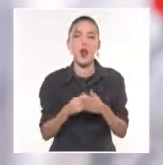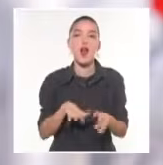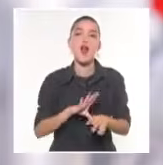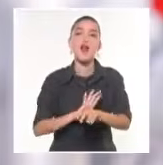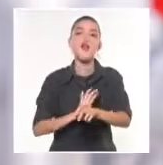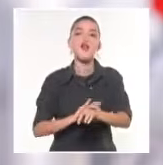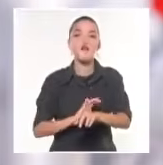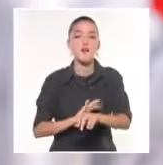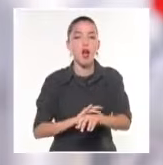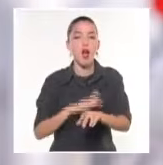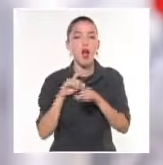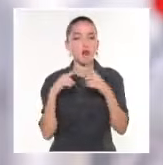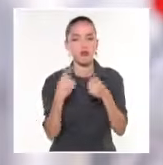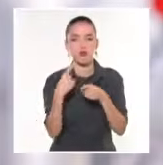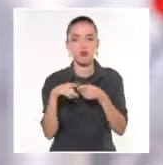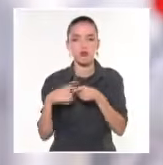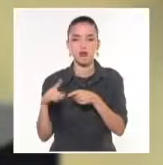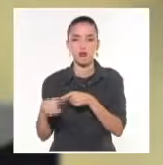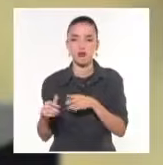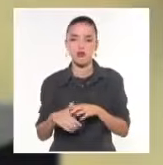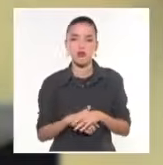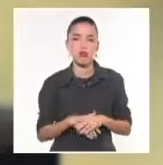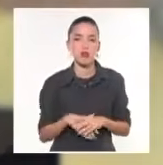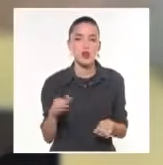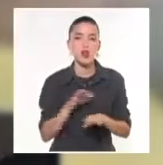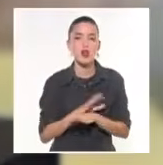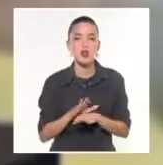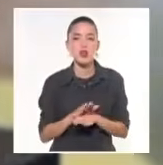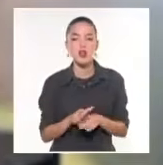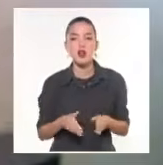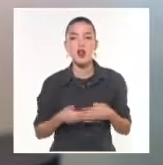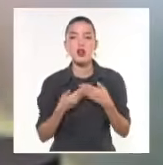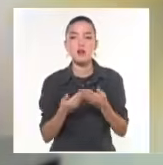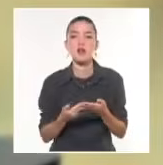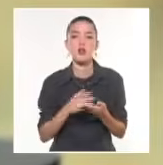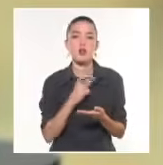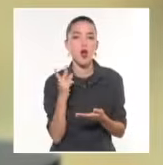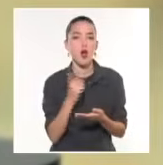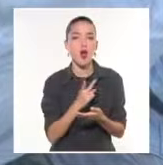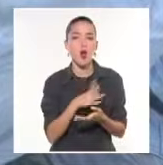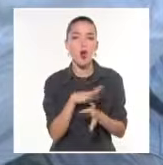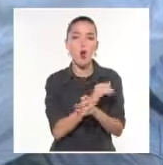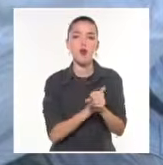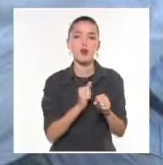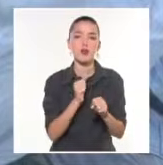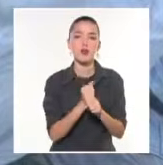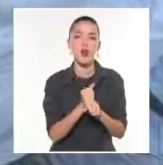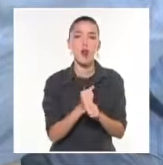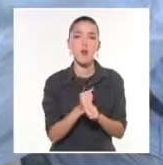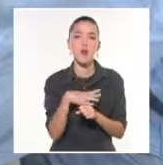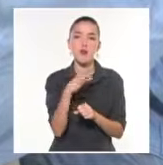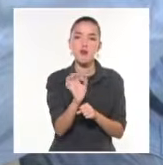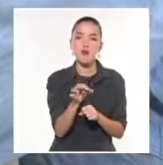autoinmunes. La novedad de este producto, láminas HET2, es que utilizamos un cultivo de células HET2 como un